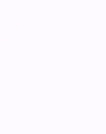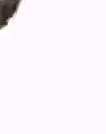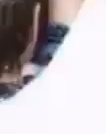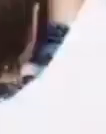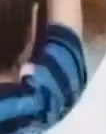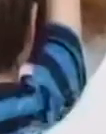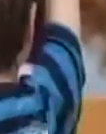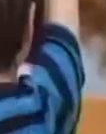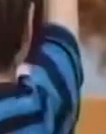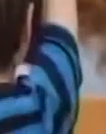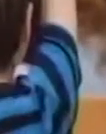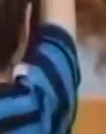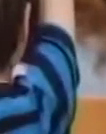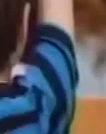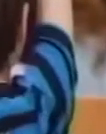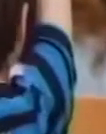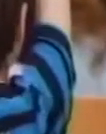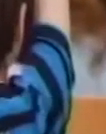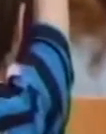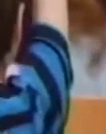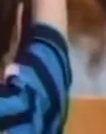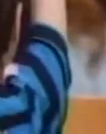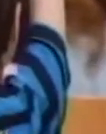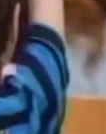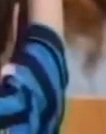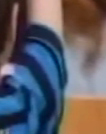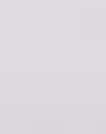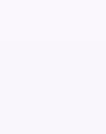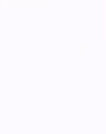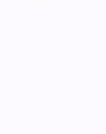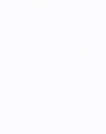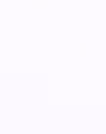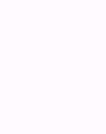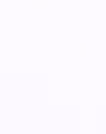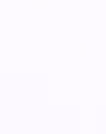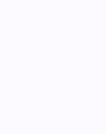A continuación, Matemática, cuarto diversificado.